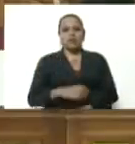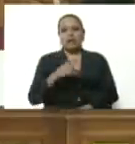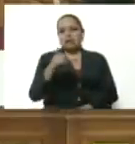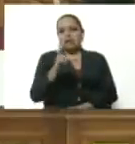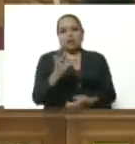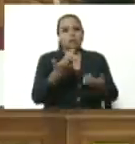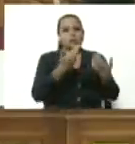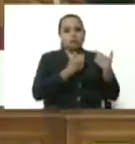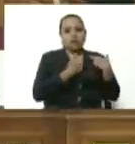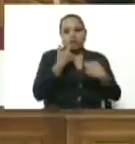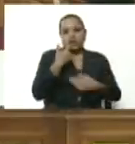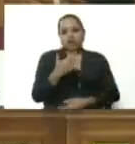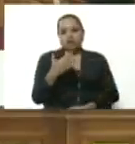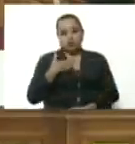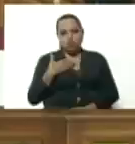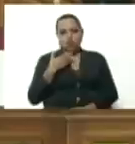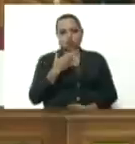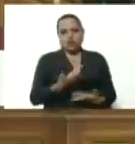de lo que digo.